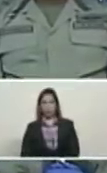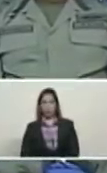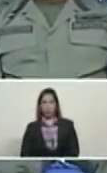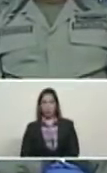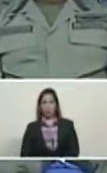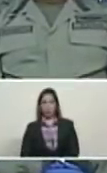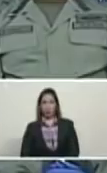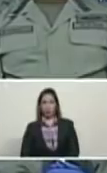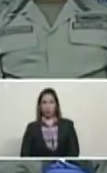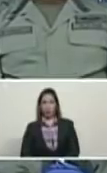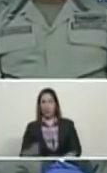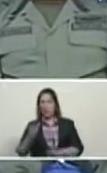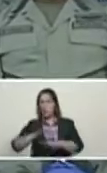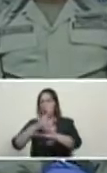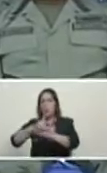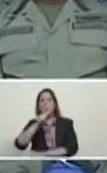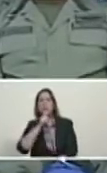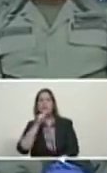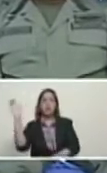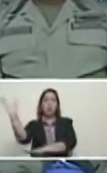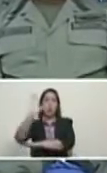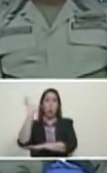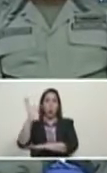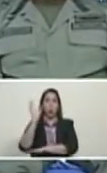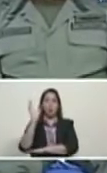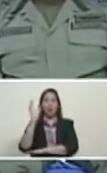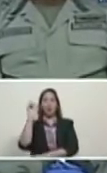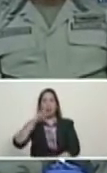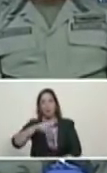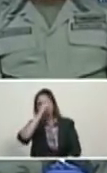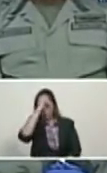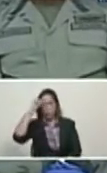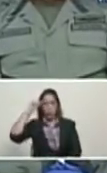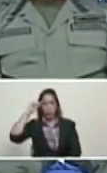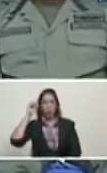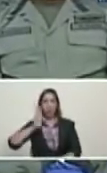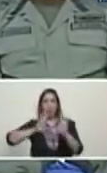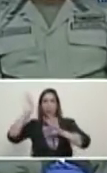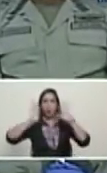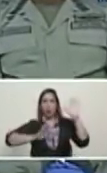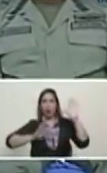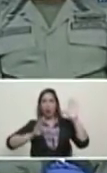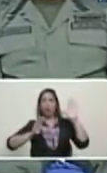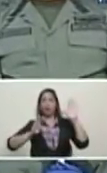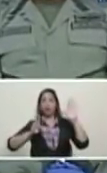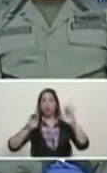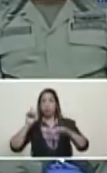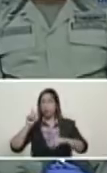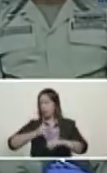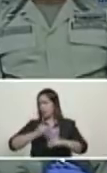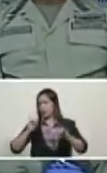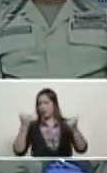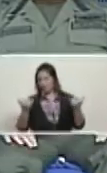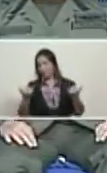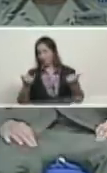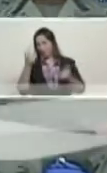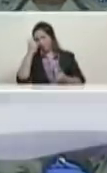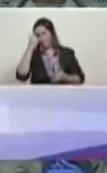secundado por el diputado Julio Borges de Bogotá. Ya está plenamente comprobada su participación.